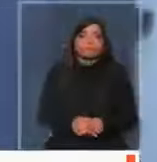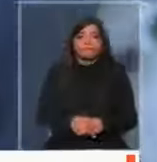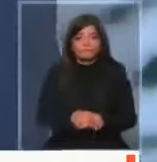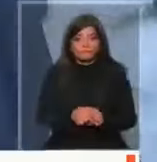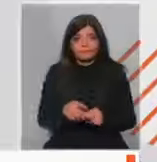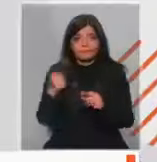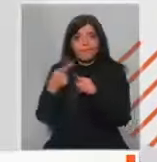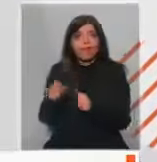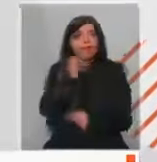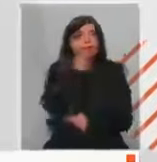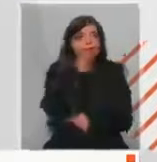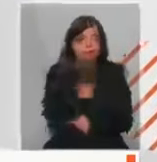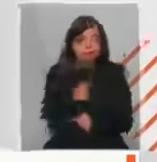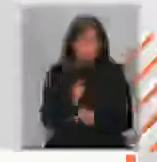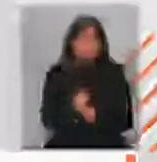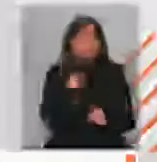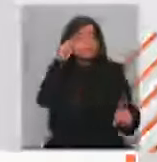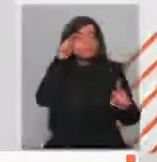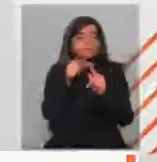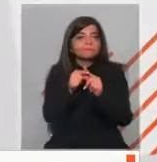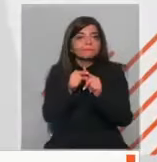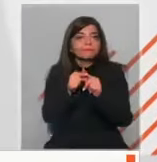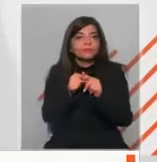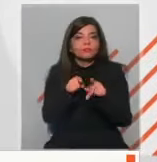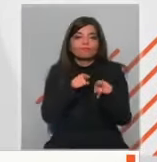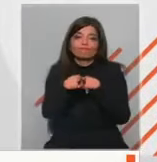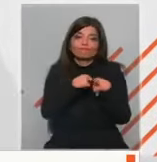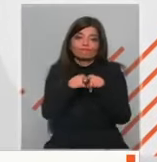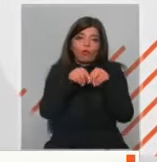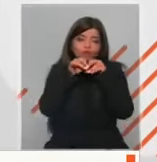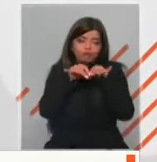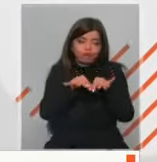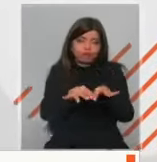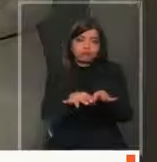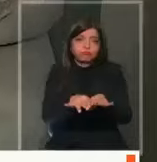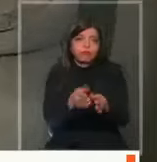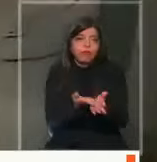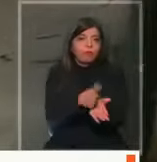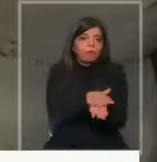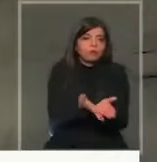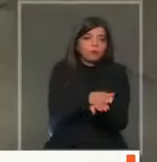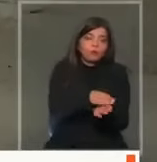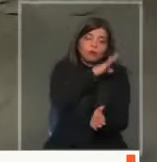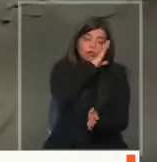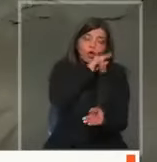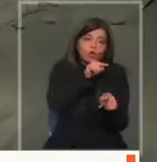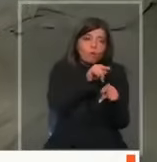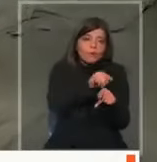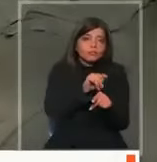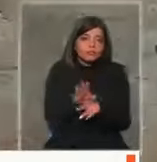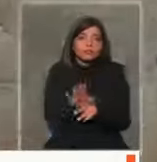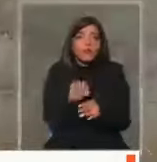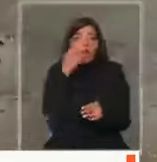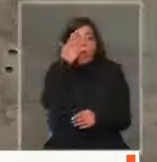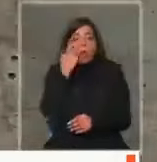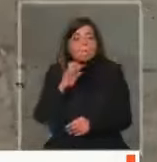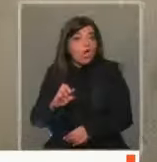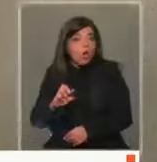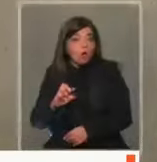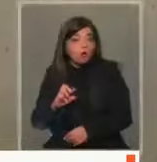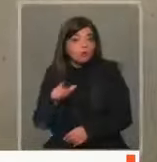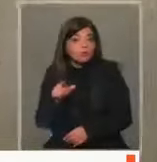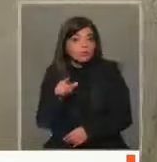Otra de las denuncias apunta a la plaga de roedores que aparecen muertos en los dormitorios. Lo peor, según Luis, es